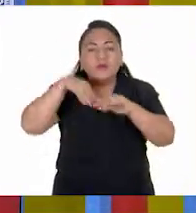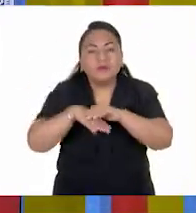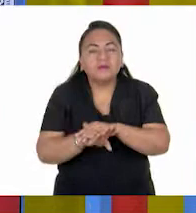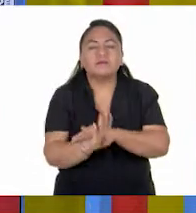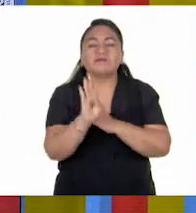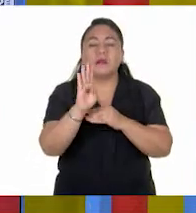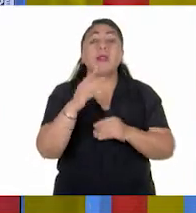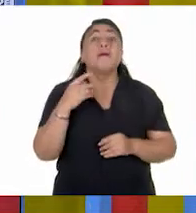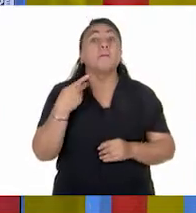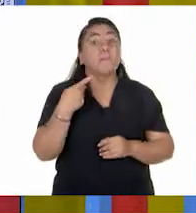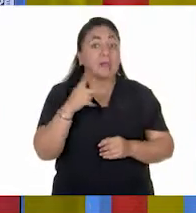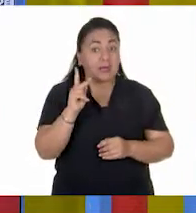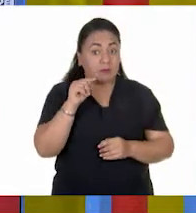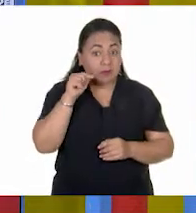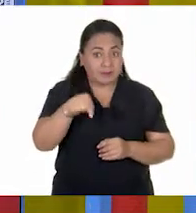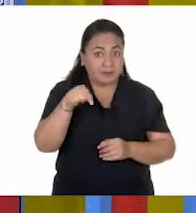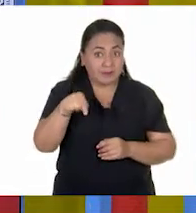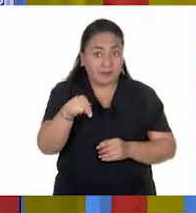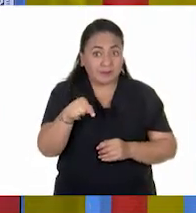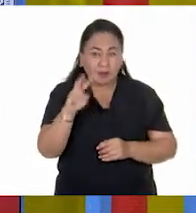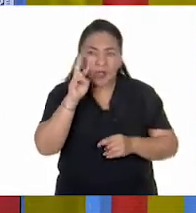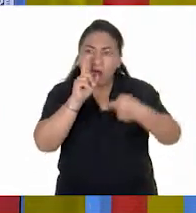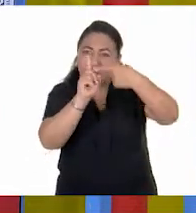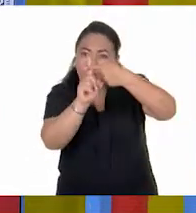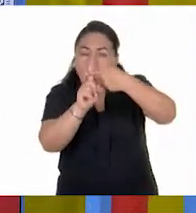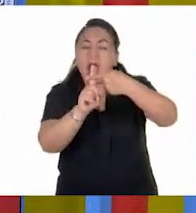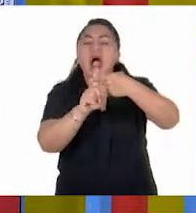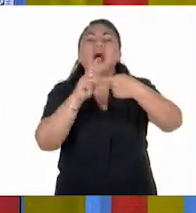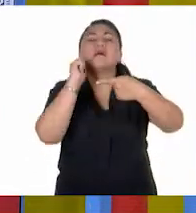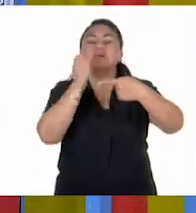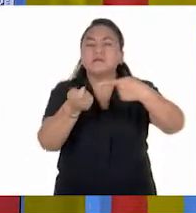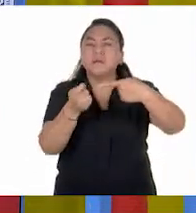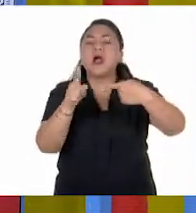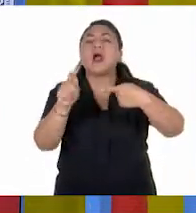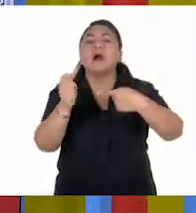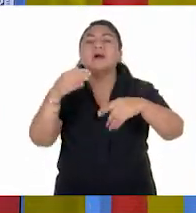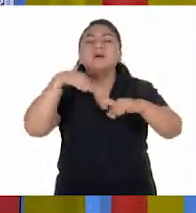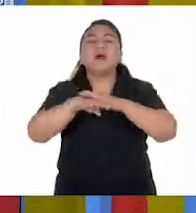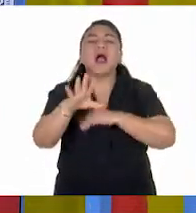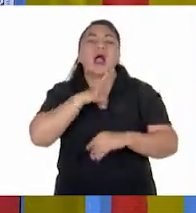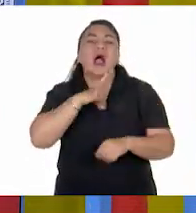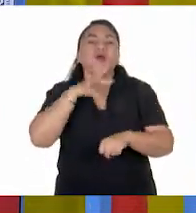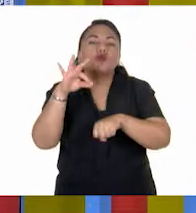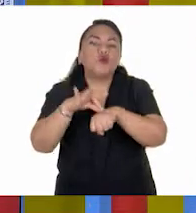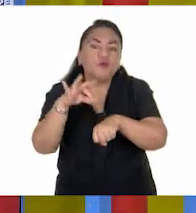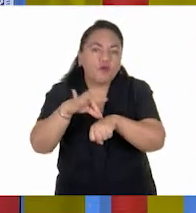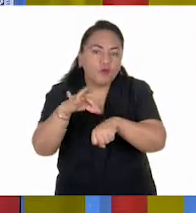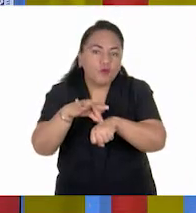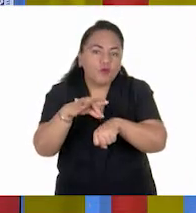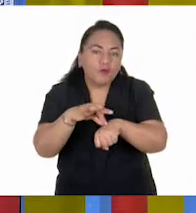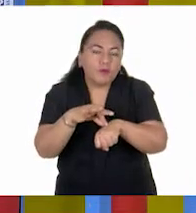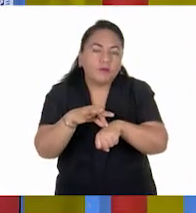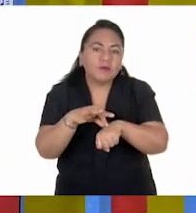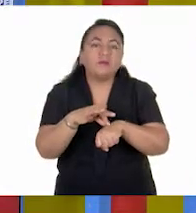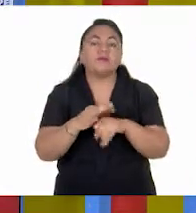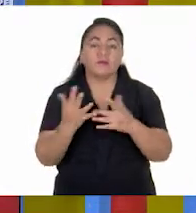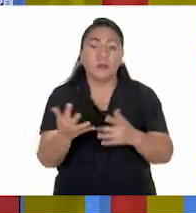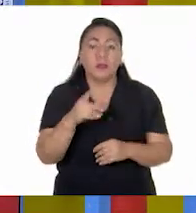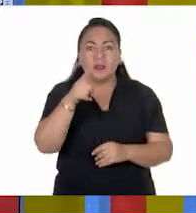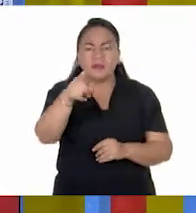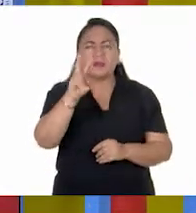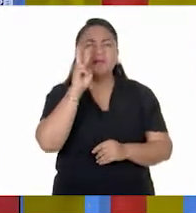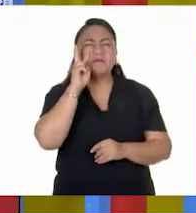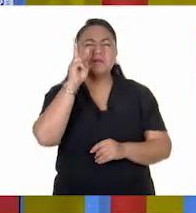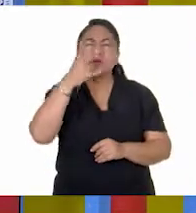consultorio, pero ese lugar representa un espacio donde hay doctores. Por esa razón, cuando ustedes ven